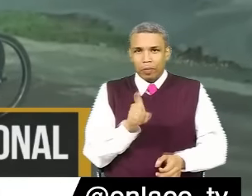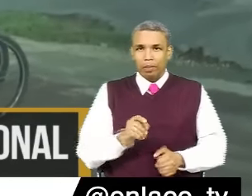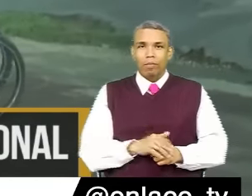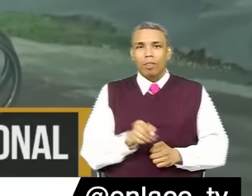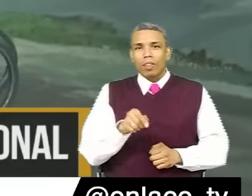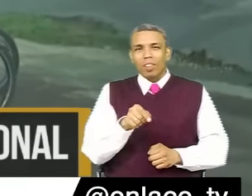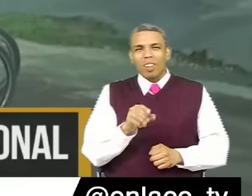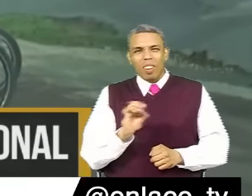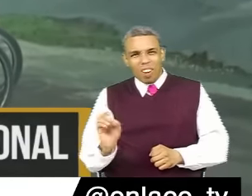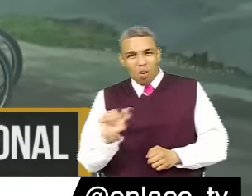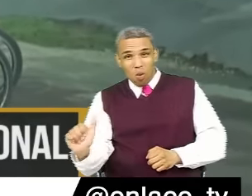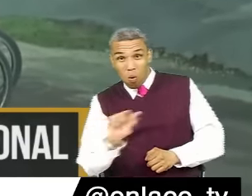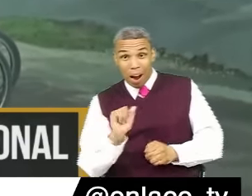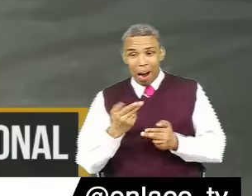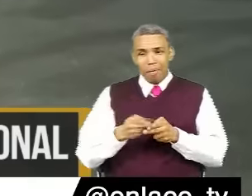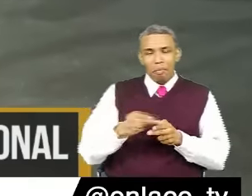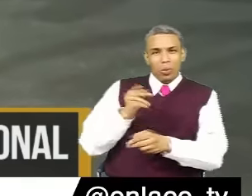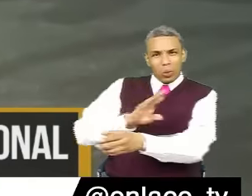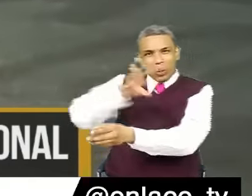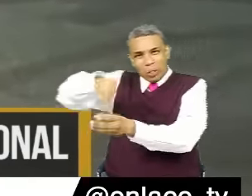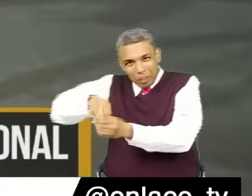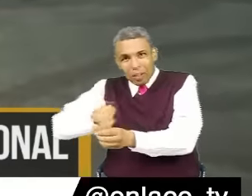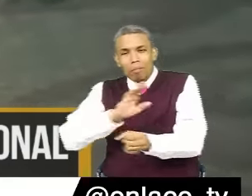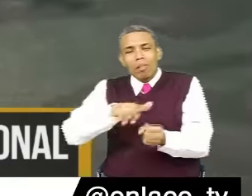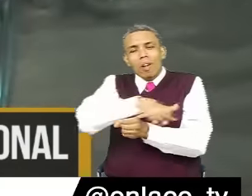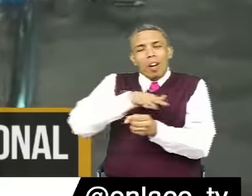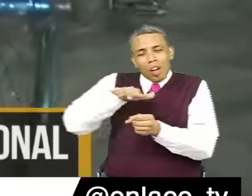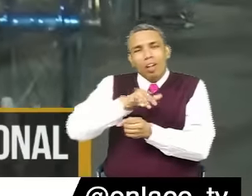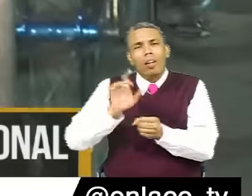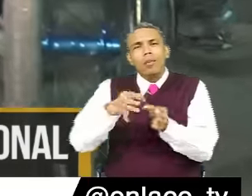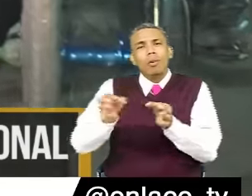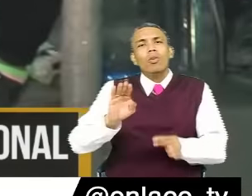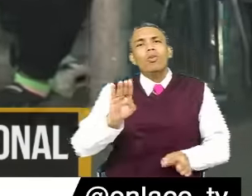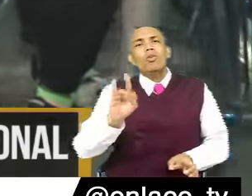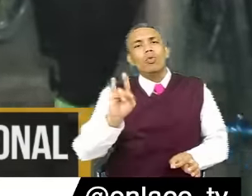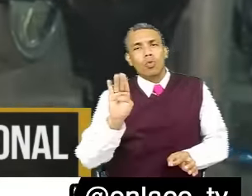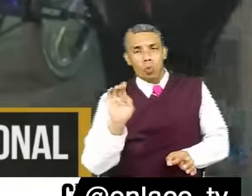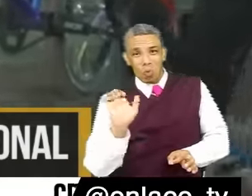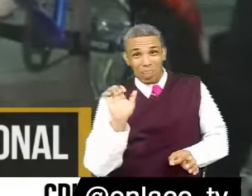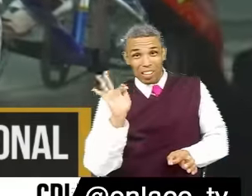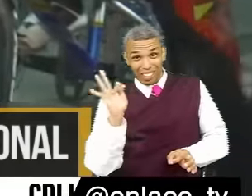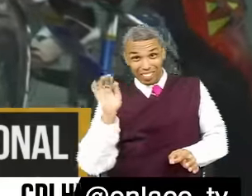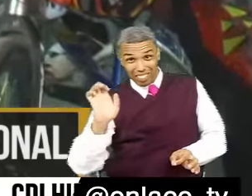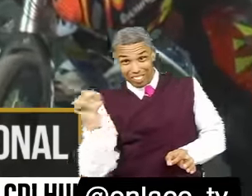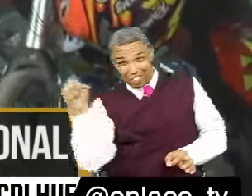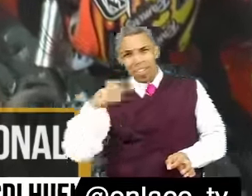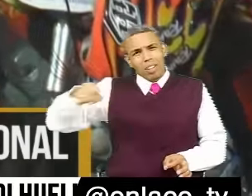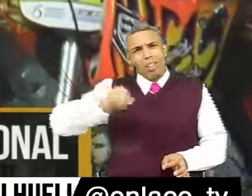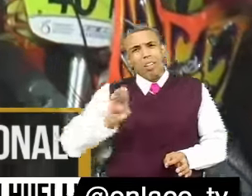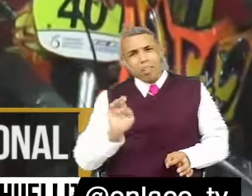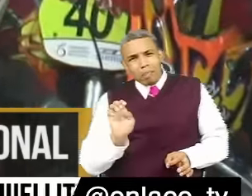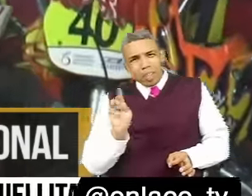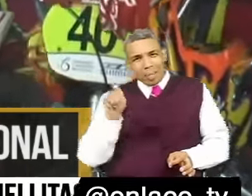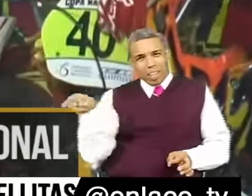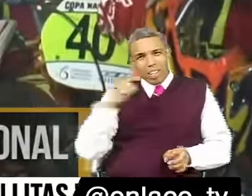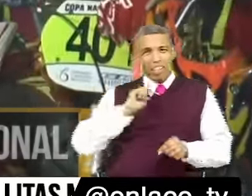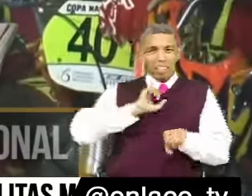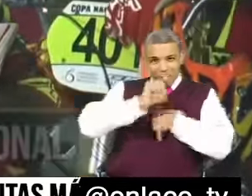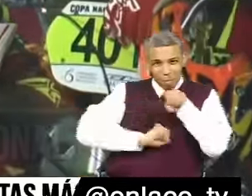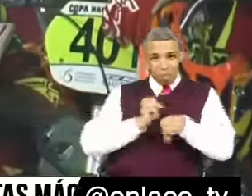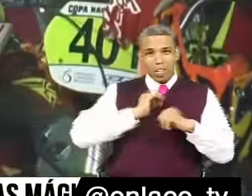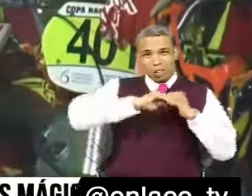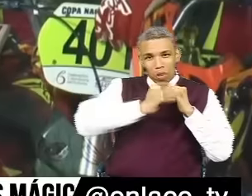para estar en Ubaté, donde participarán el próximo mes de octubre en la etapa final del Torneo Nacional de BMX 2016, que se cerrará